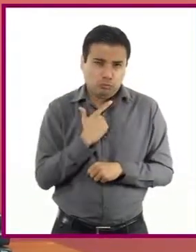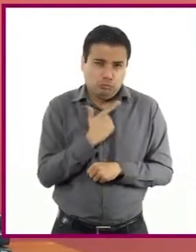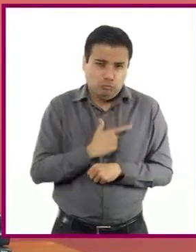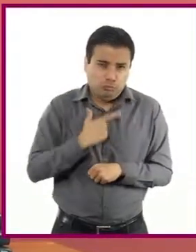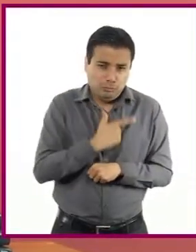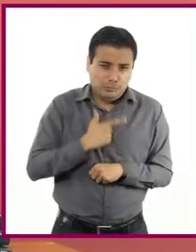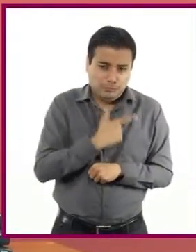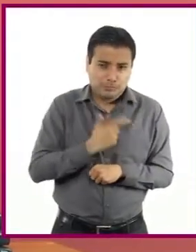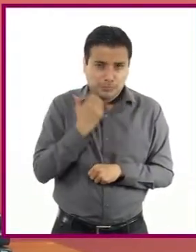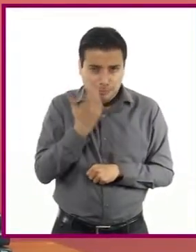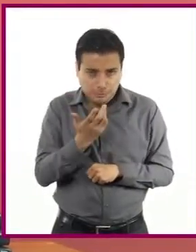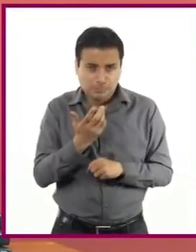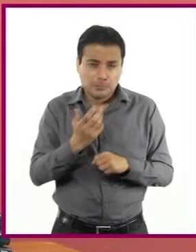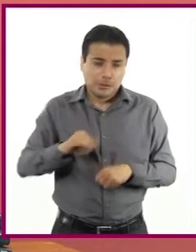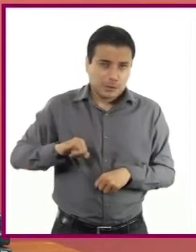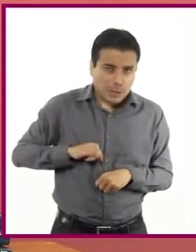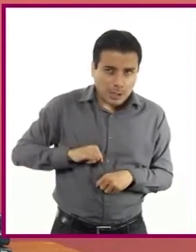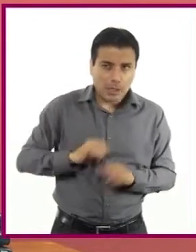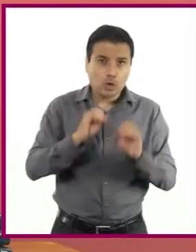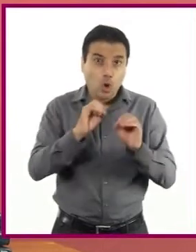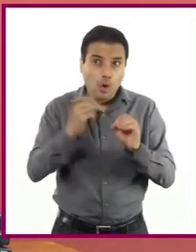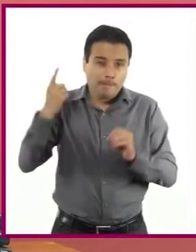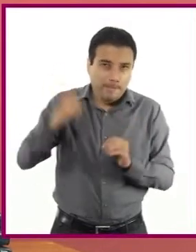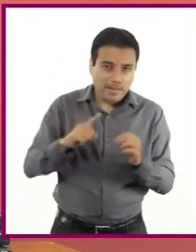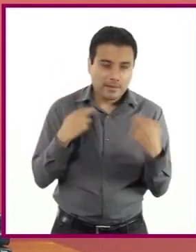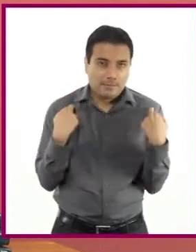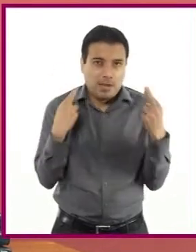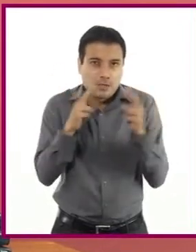motivos de estudio o por interés propio. ¿Qué les atrae